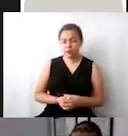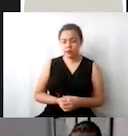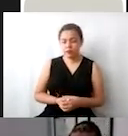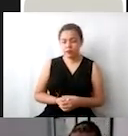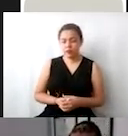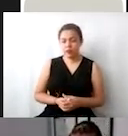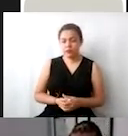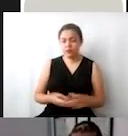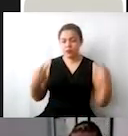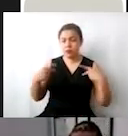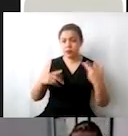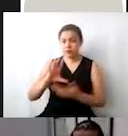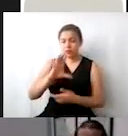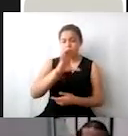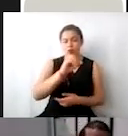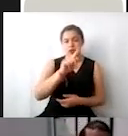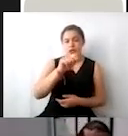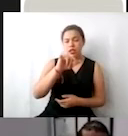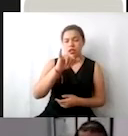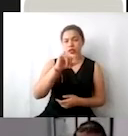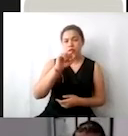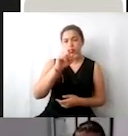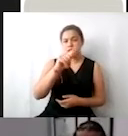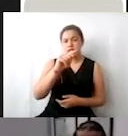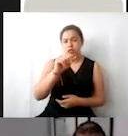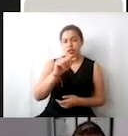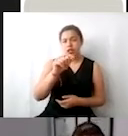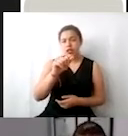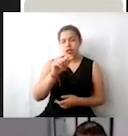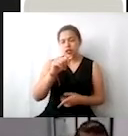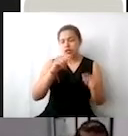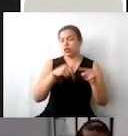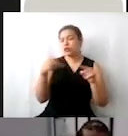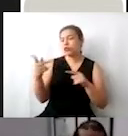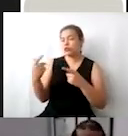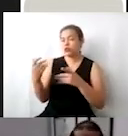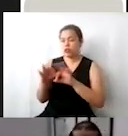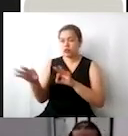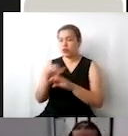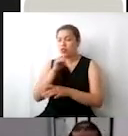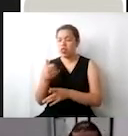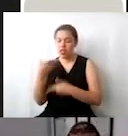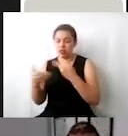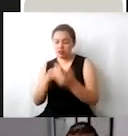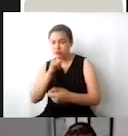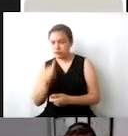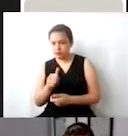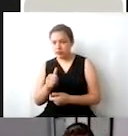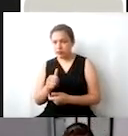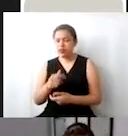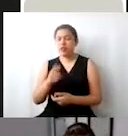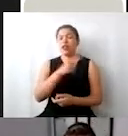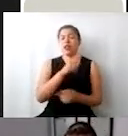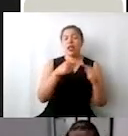el contratista incumple con sus trabajadores, automáticamente la empresa contratante va a ser responsable